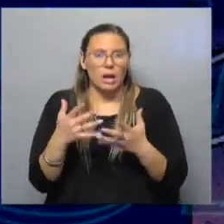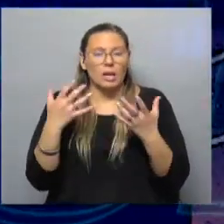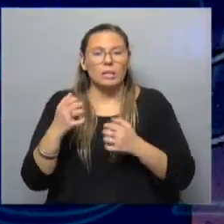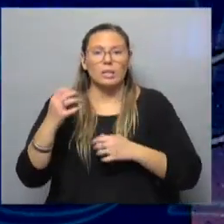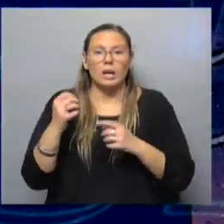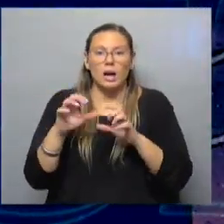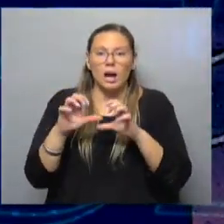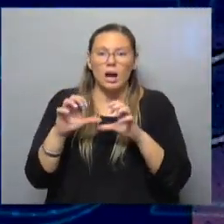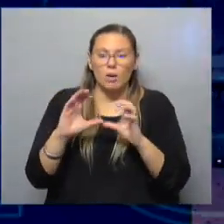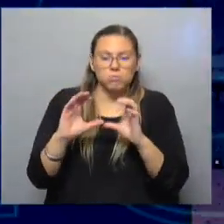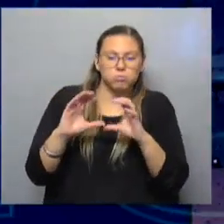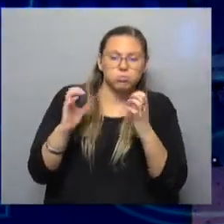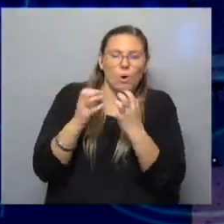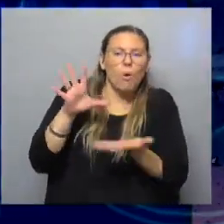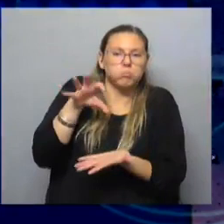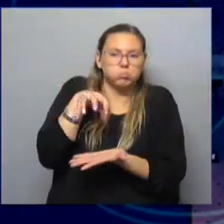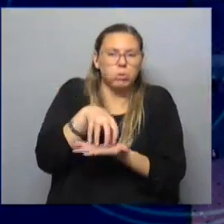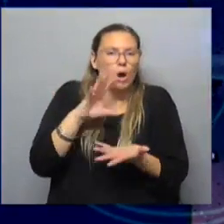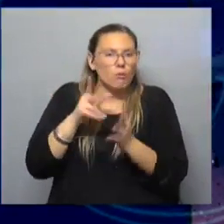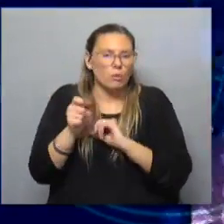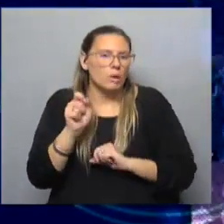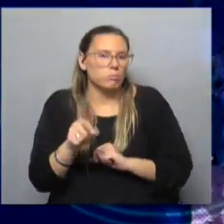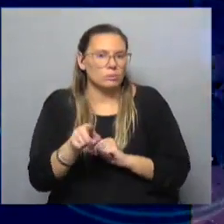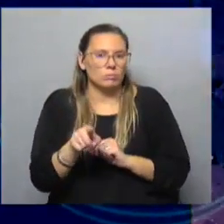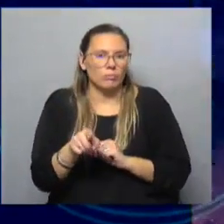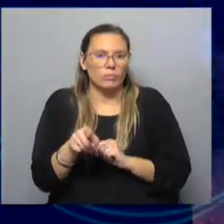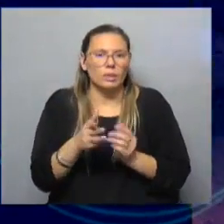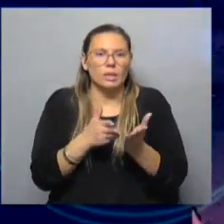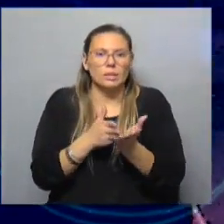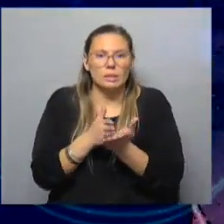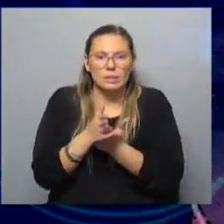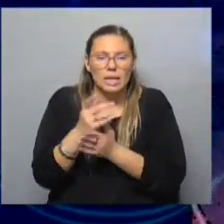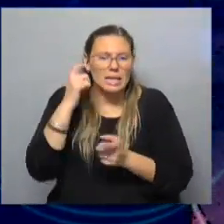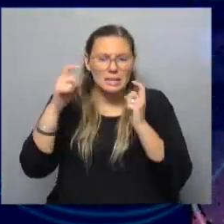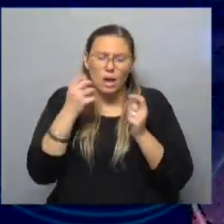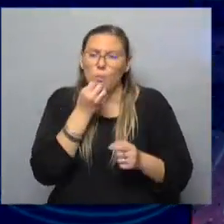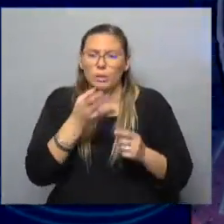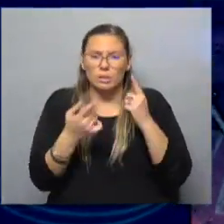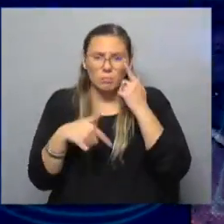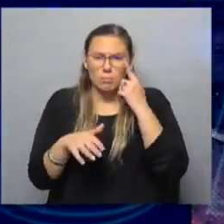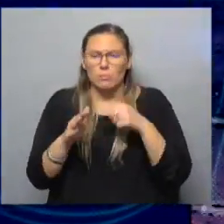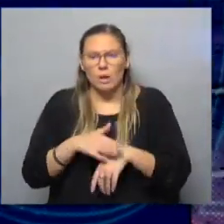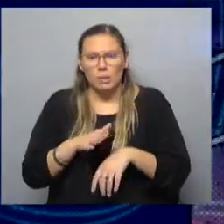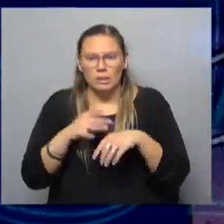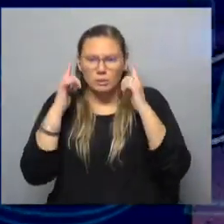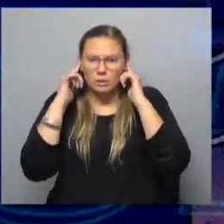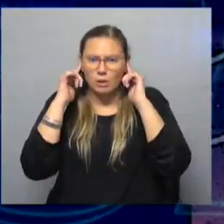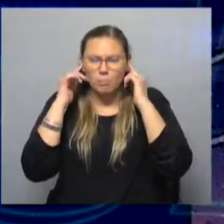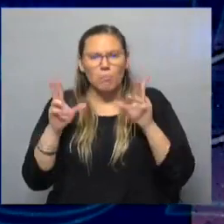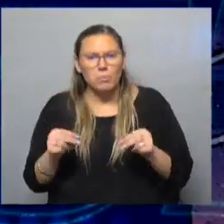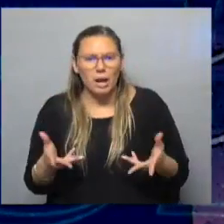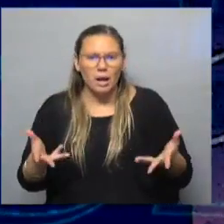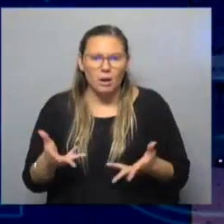un estadio burbuja con esta visión. Y él siempre tiene excelentes ideas, pero en ese momento yo decía, ¡bah! El momento, ¿no?